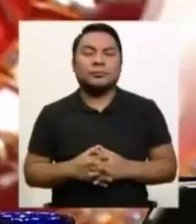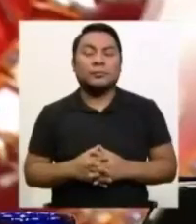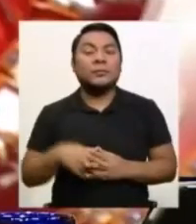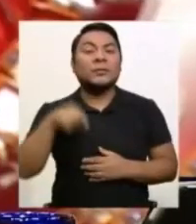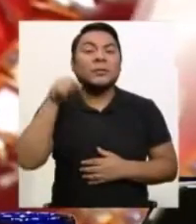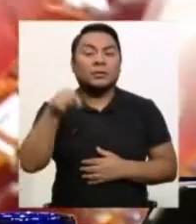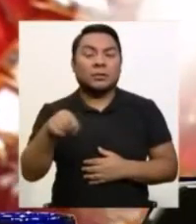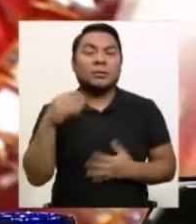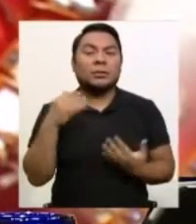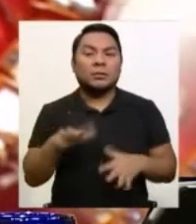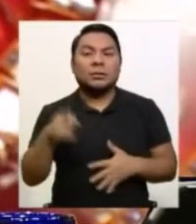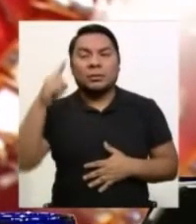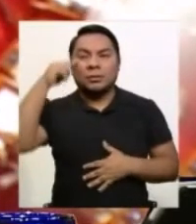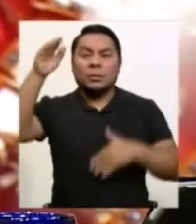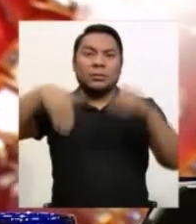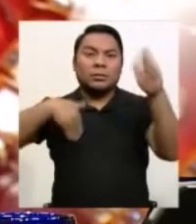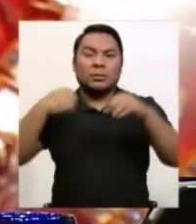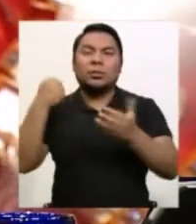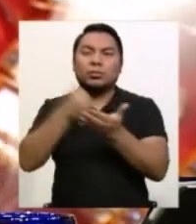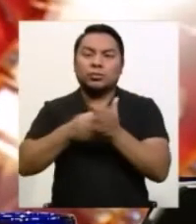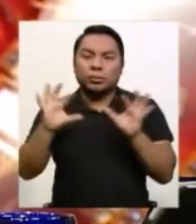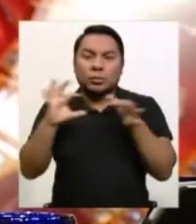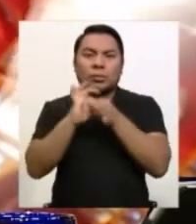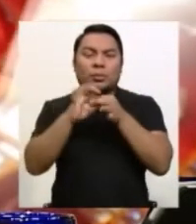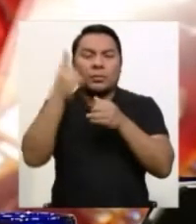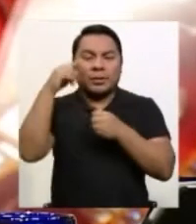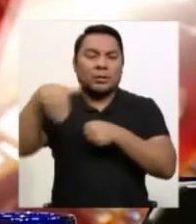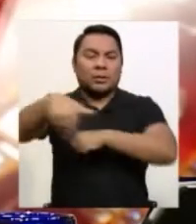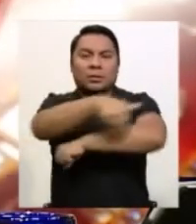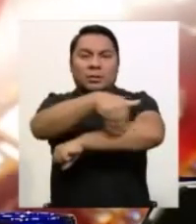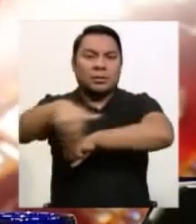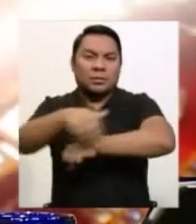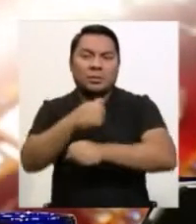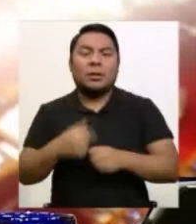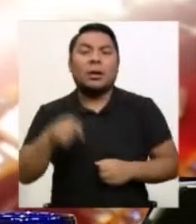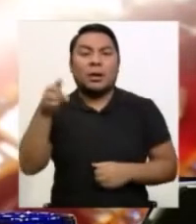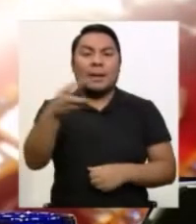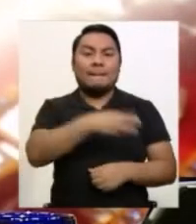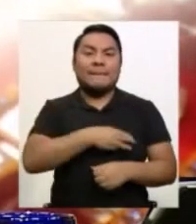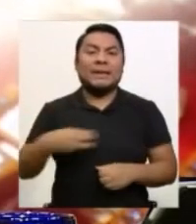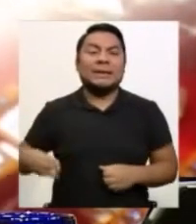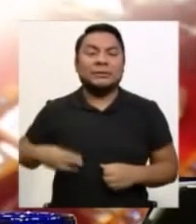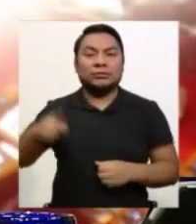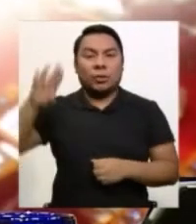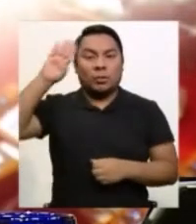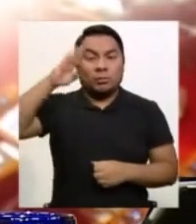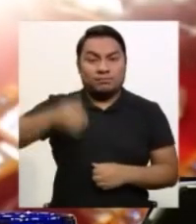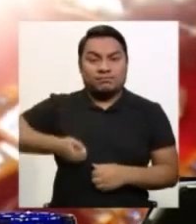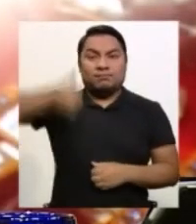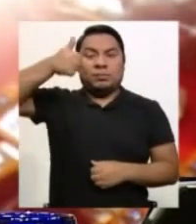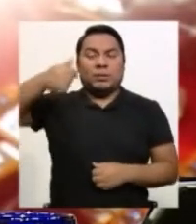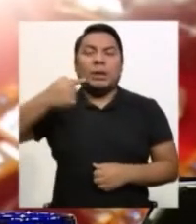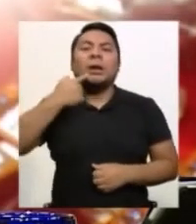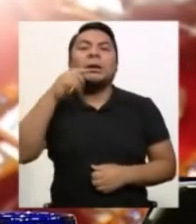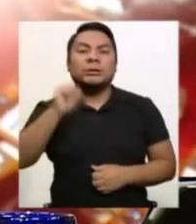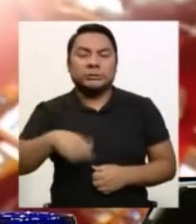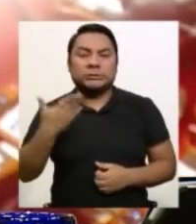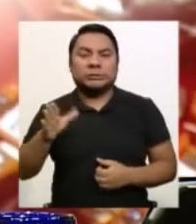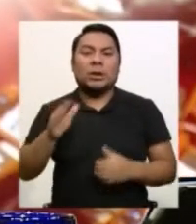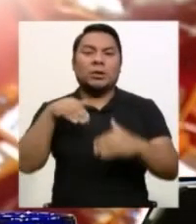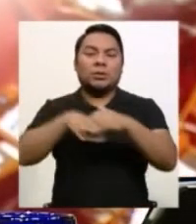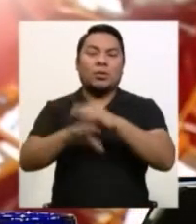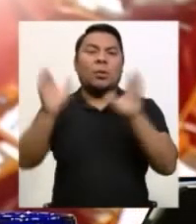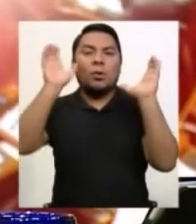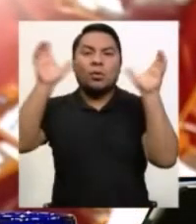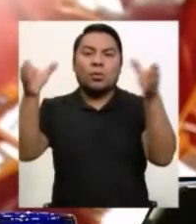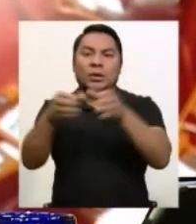Y con un llamado para una lucha conjunta por la seguridad ciudadana, el ministro Bas Hombrío cerró su presentación en el Congreso, anunció